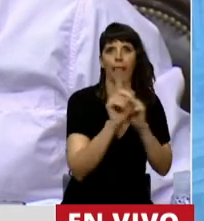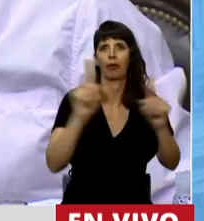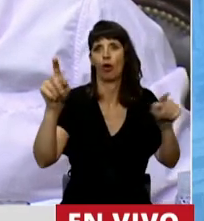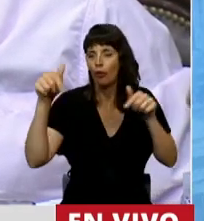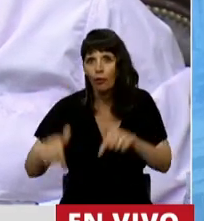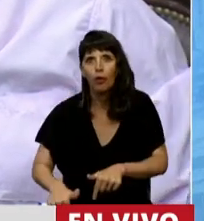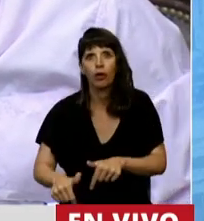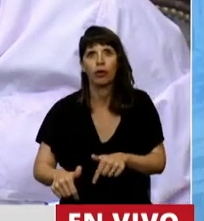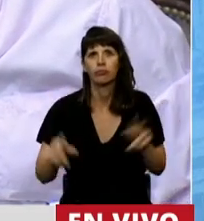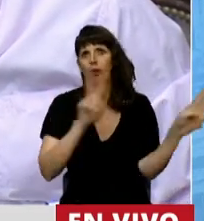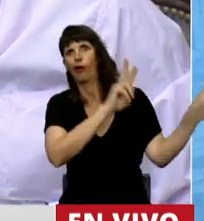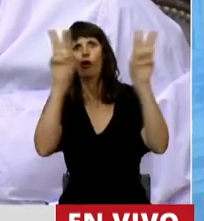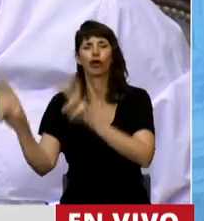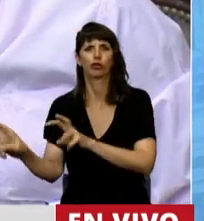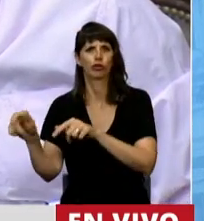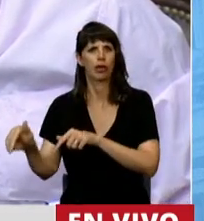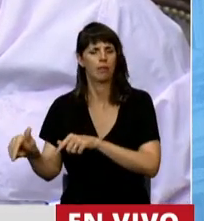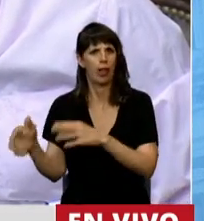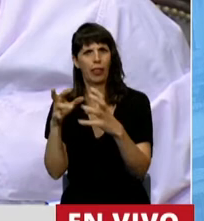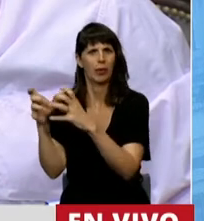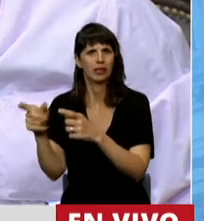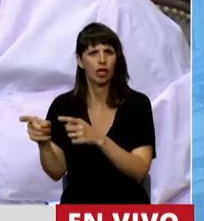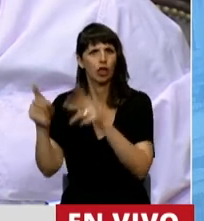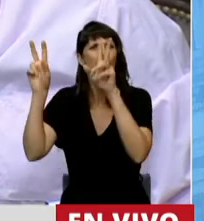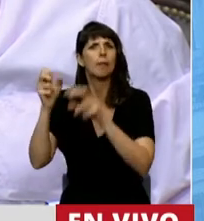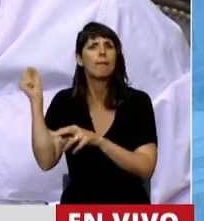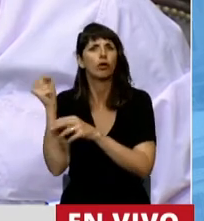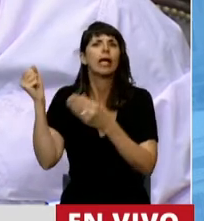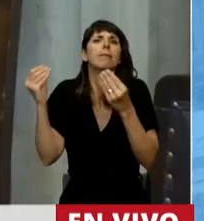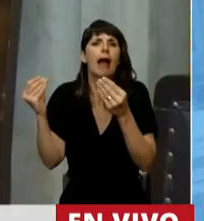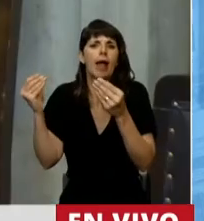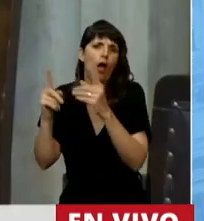tema que es prioritario para unos pocos.